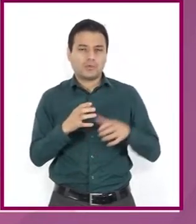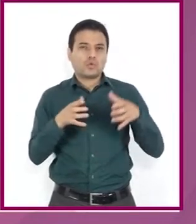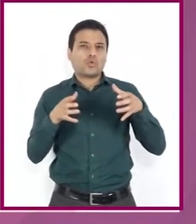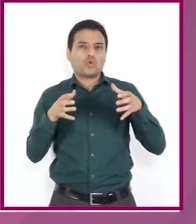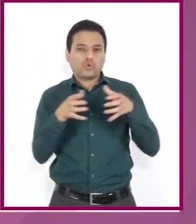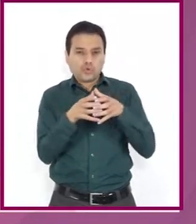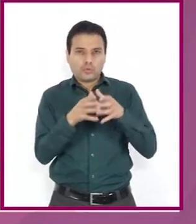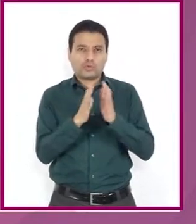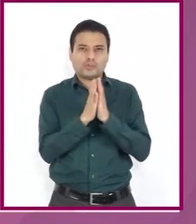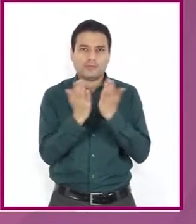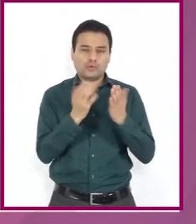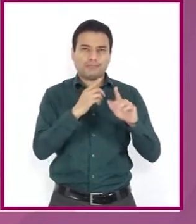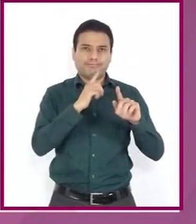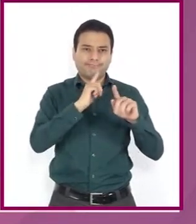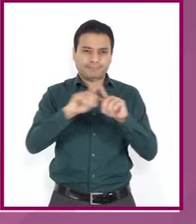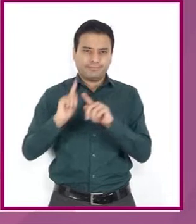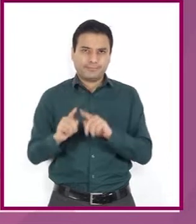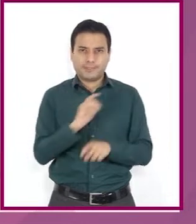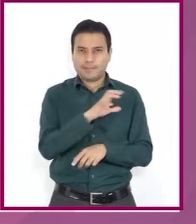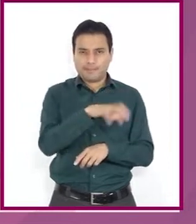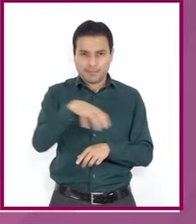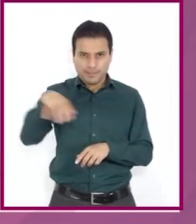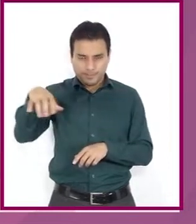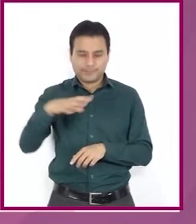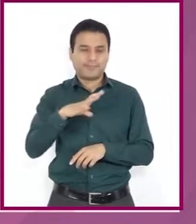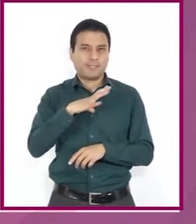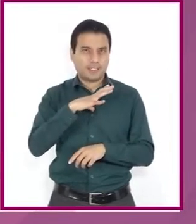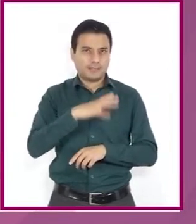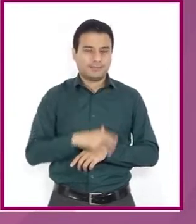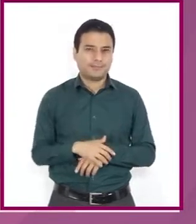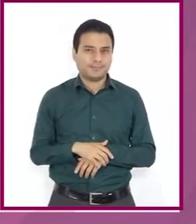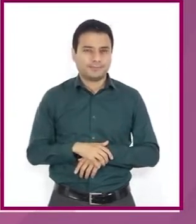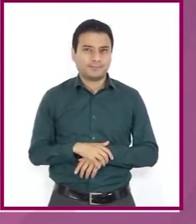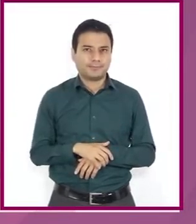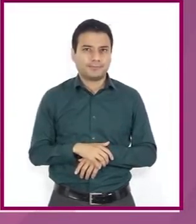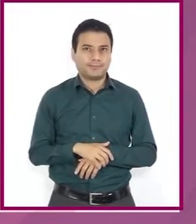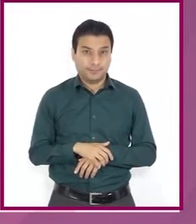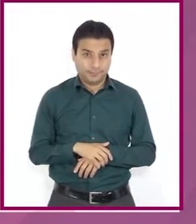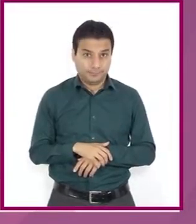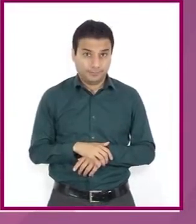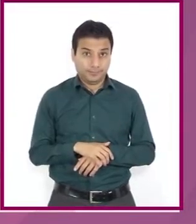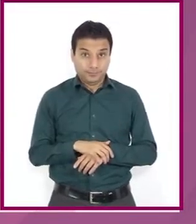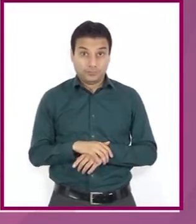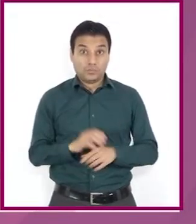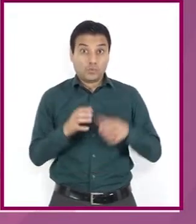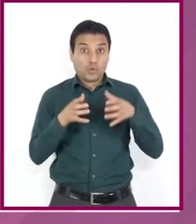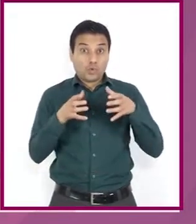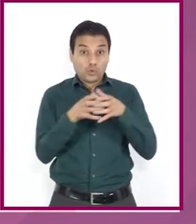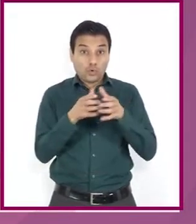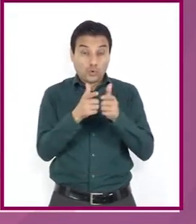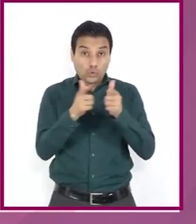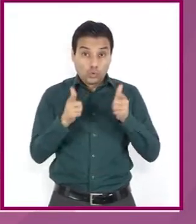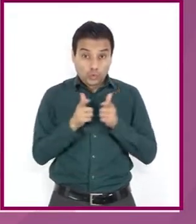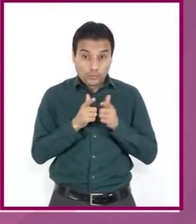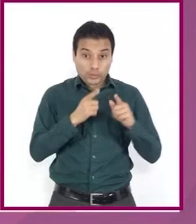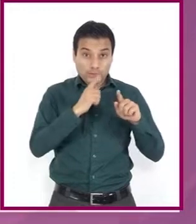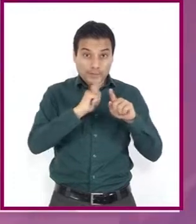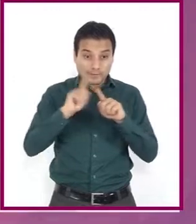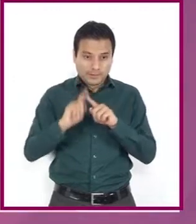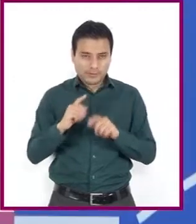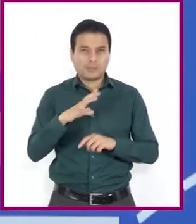podemos clasificar las obras literarias, de tal modo que las reunidas en cada grupo posean